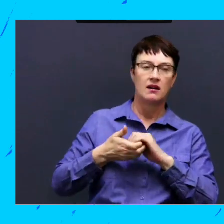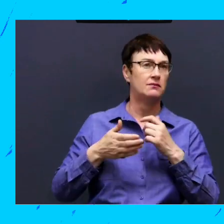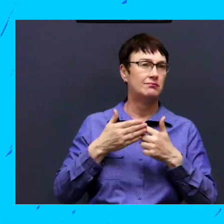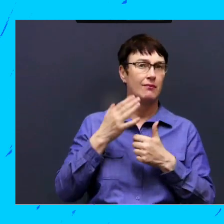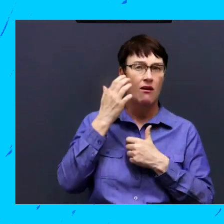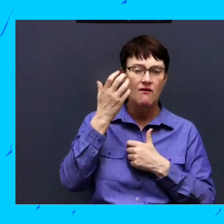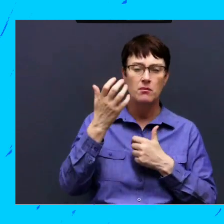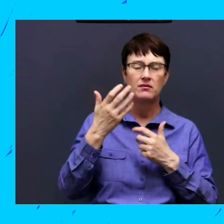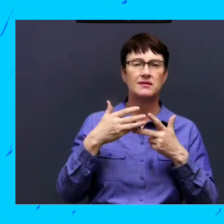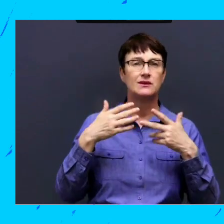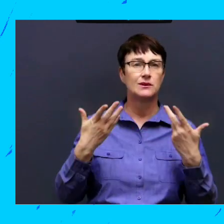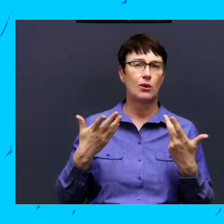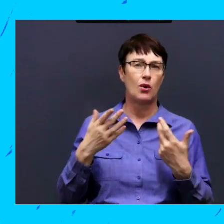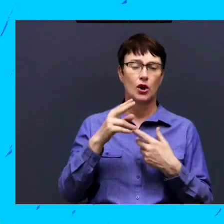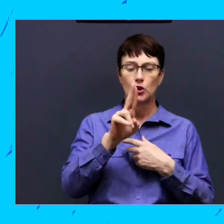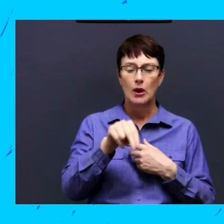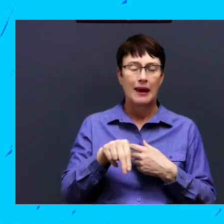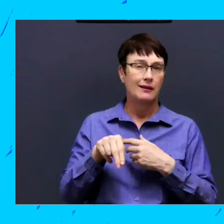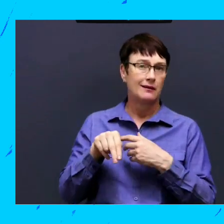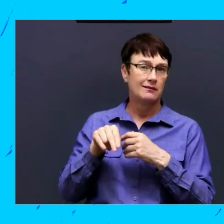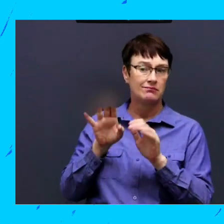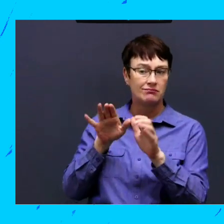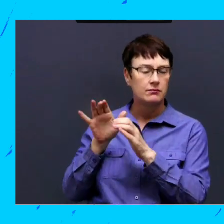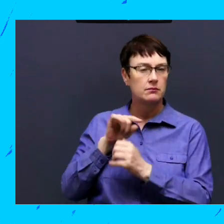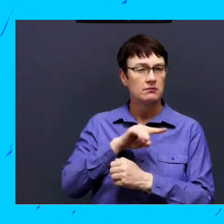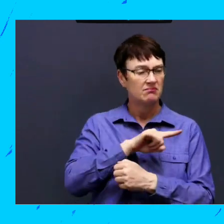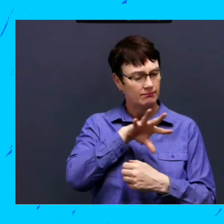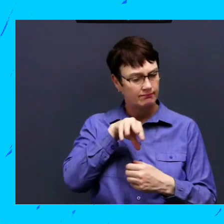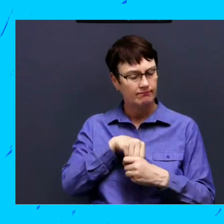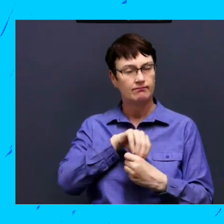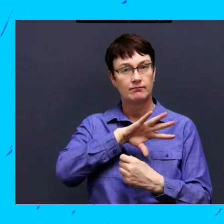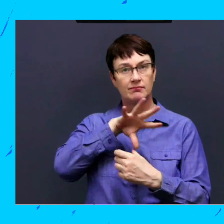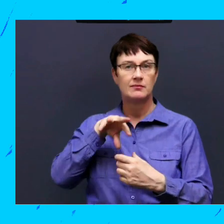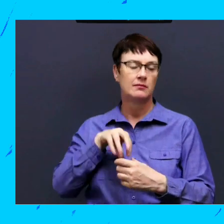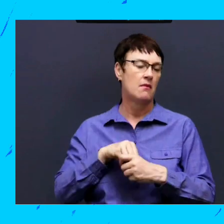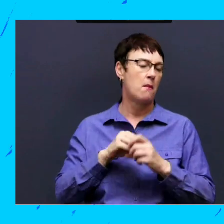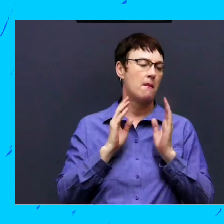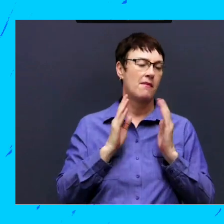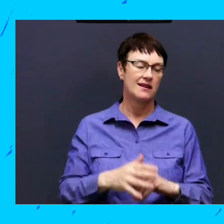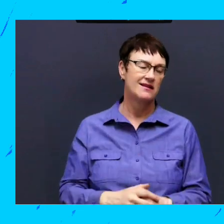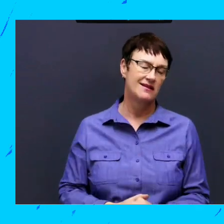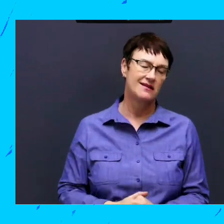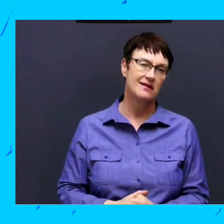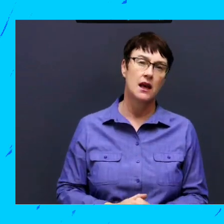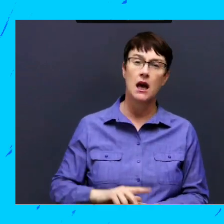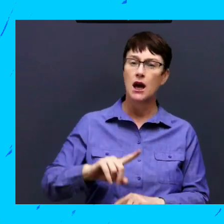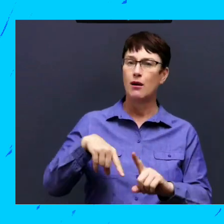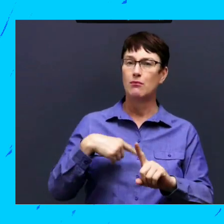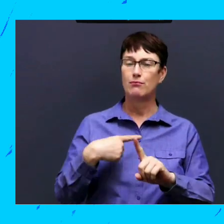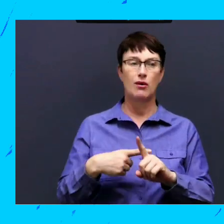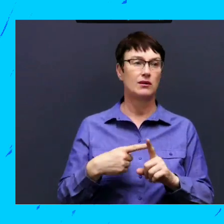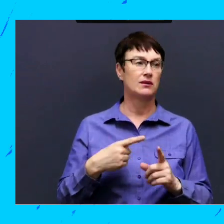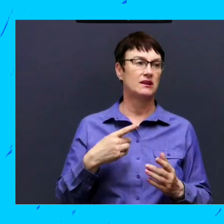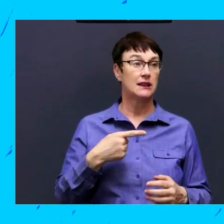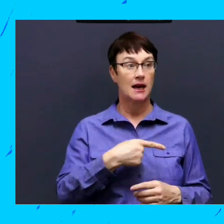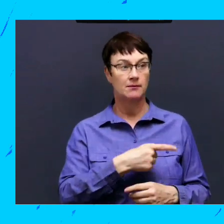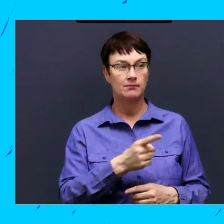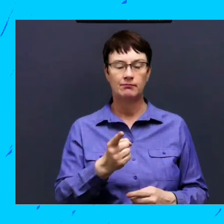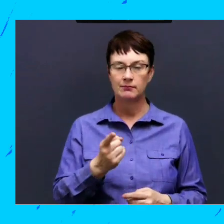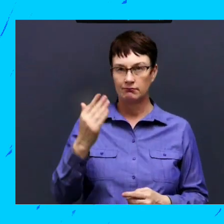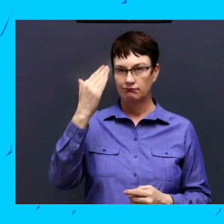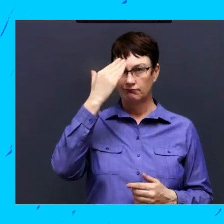gobiernos, para realmente participar de estas consultas y se oigan nuestras voces. También recolectar los